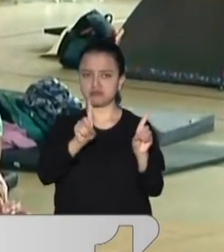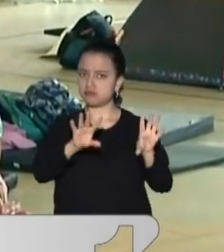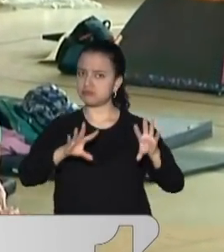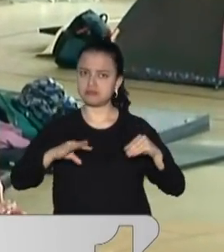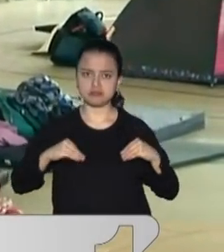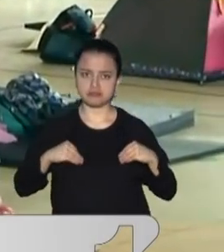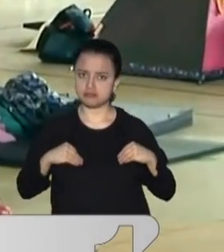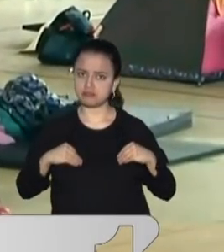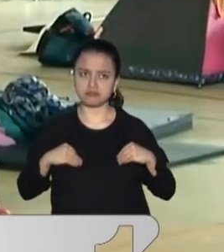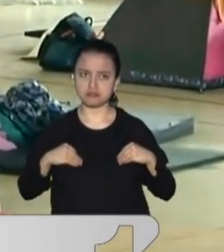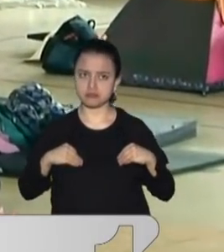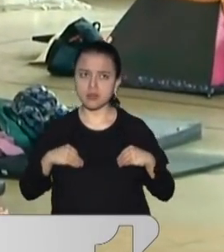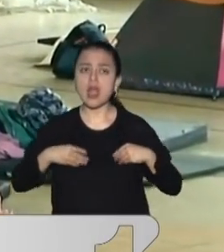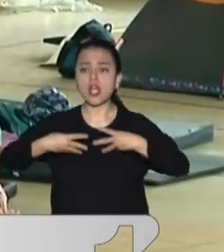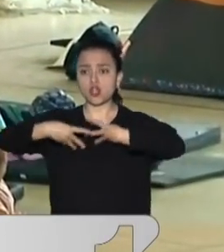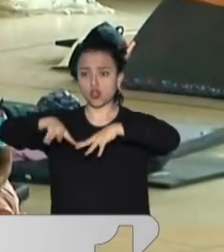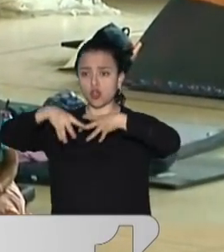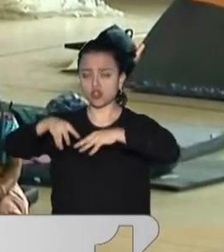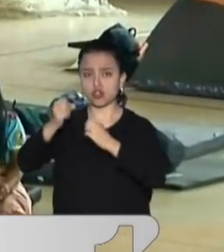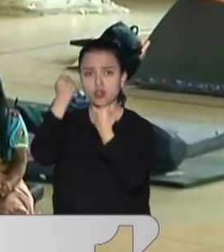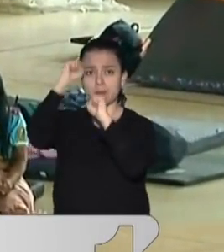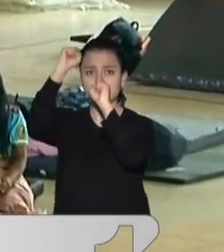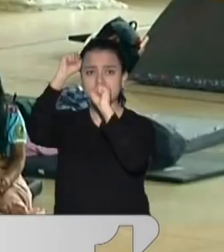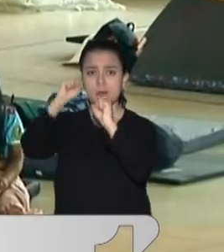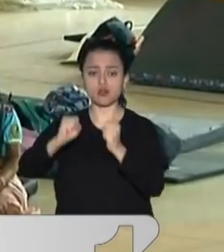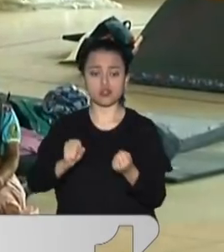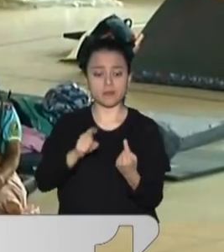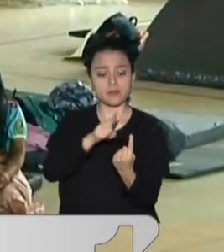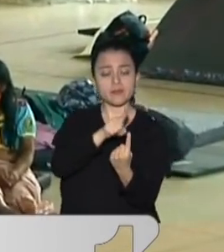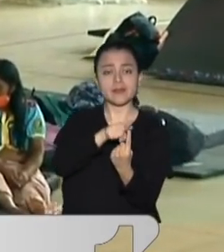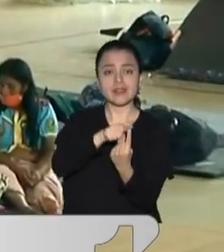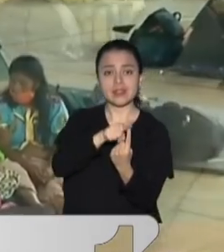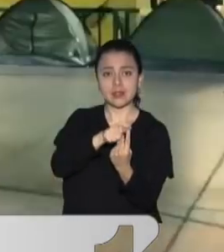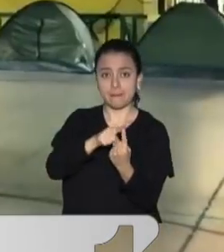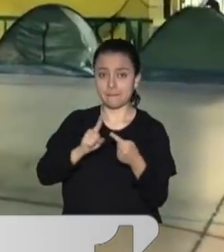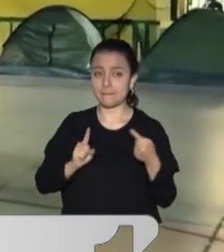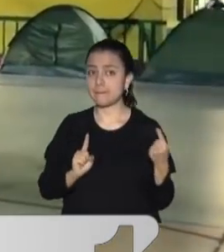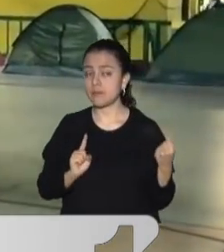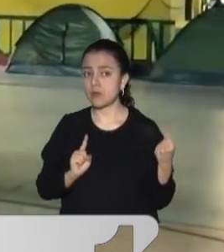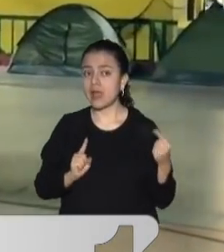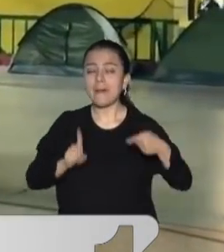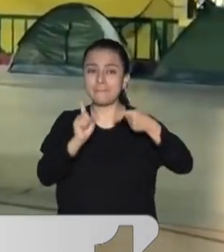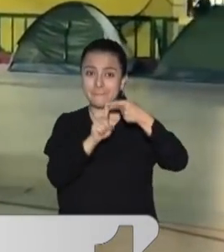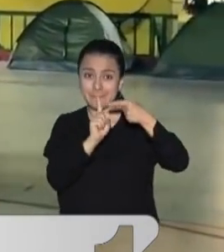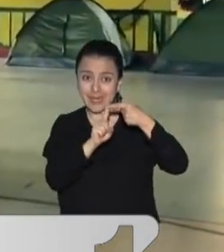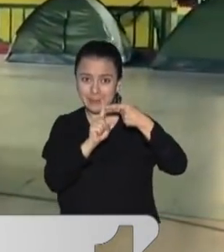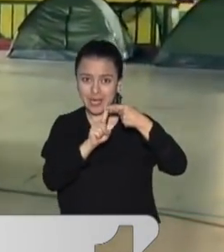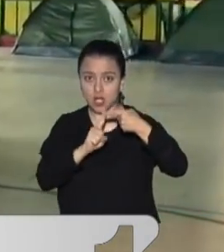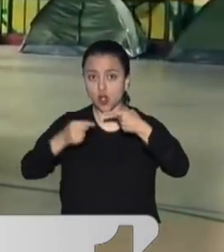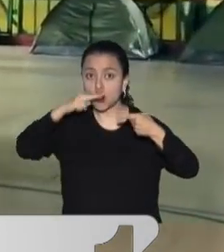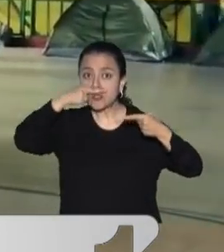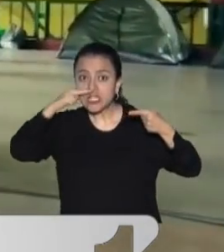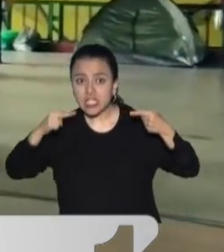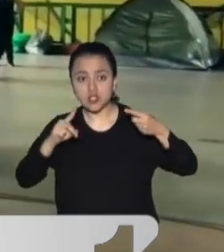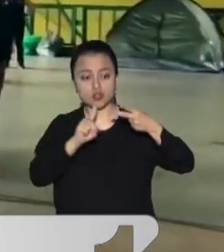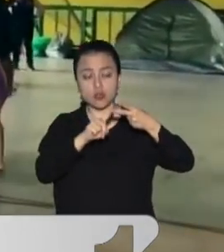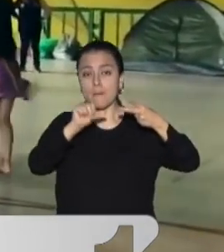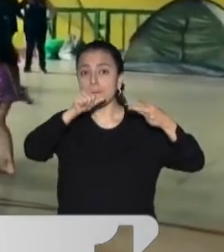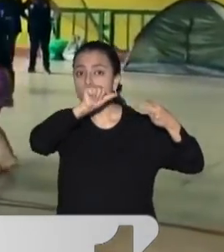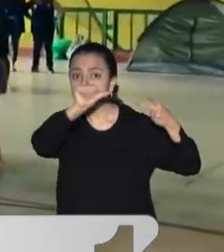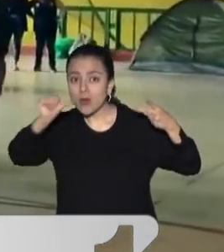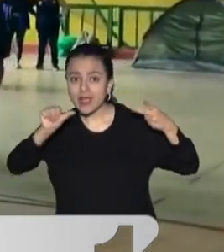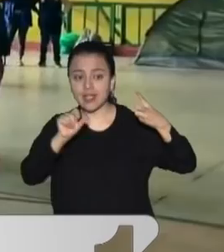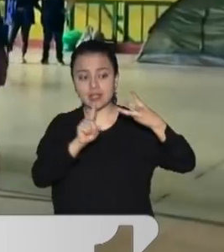venimos a marchar para reclamar los derechos de los niños, de las mujeres, pero también el derecho que ha sido vulnerado en el